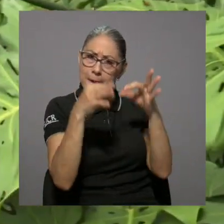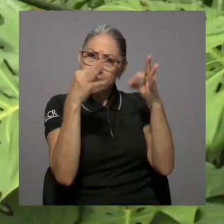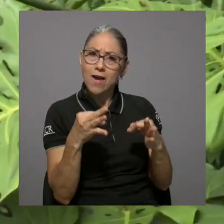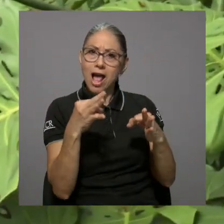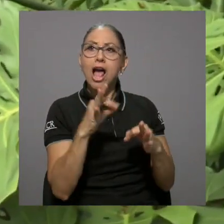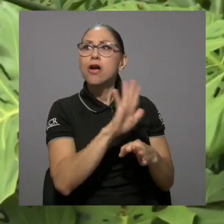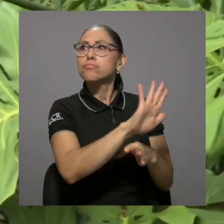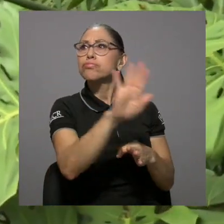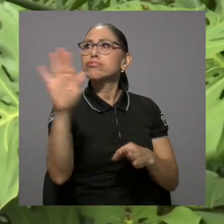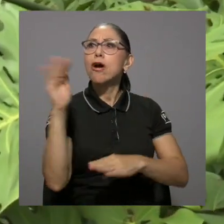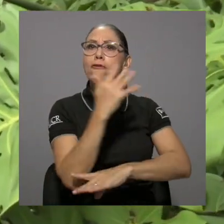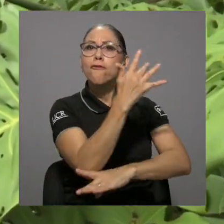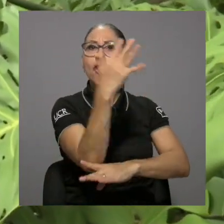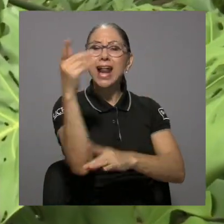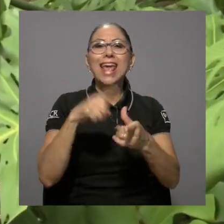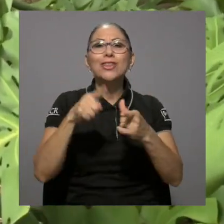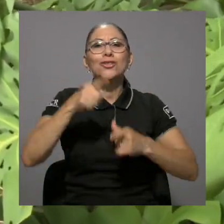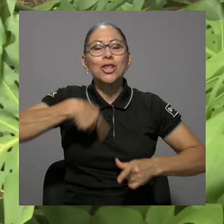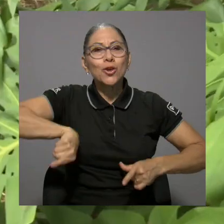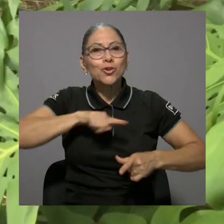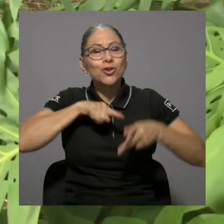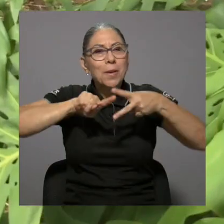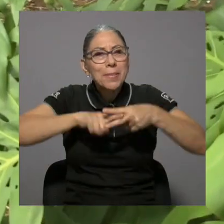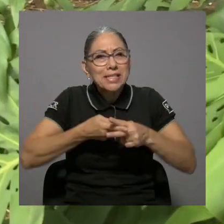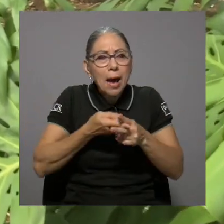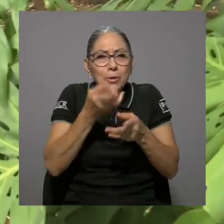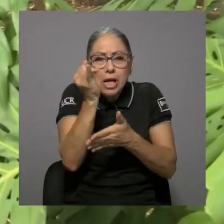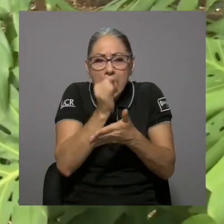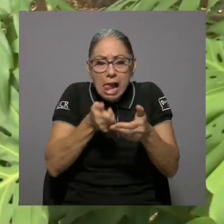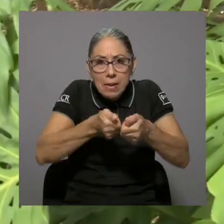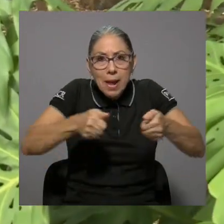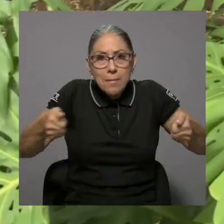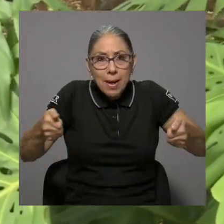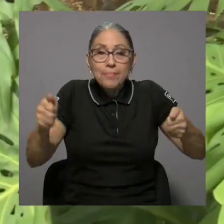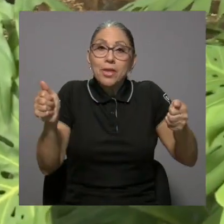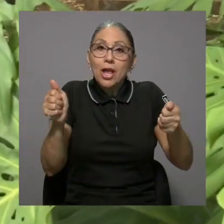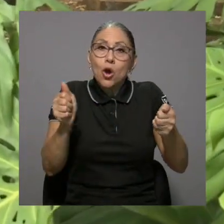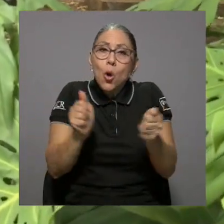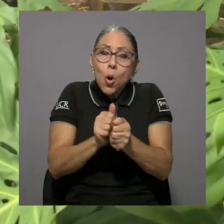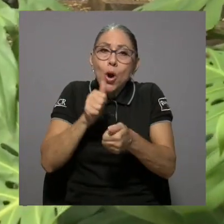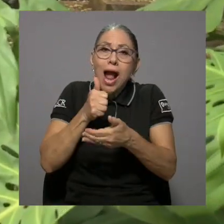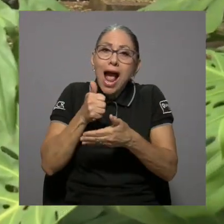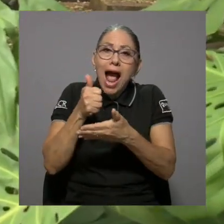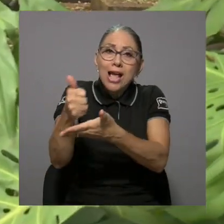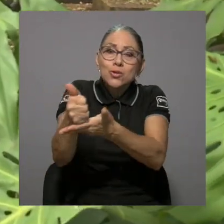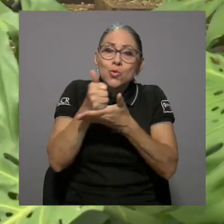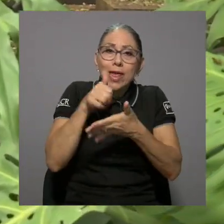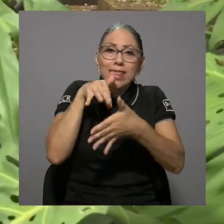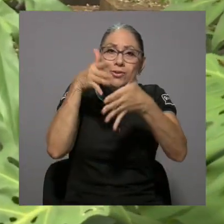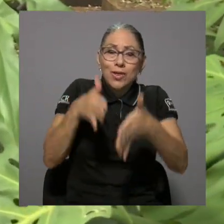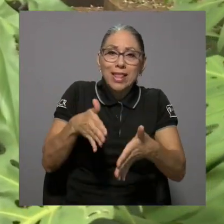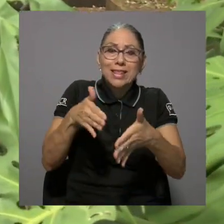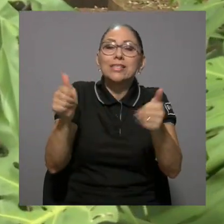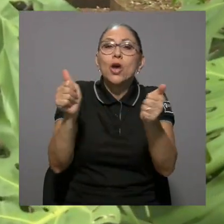mapeando punto por punto con ayuda de estudiantes, con ayuda de profesionales, sobre todo de la Escuela de